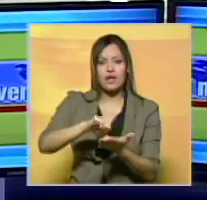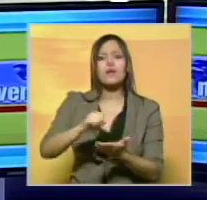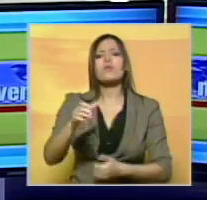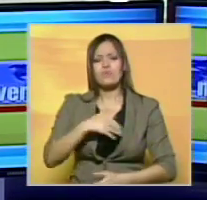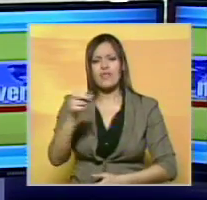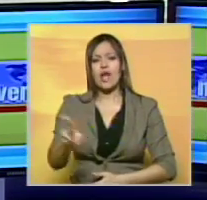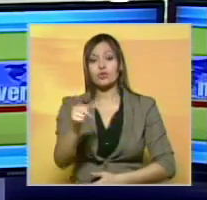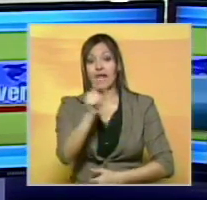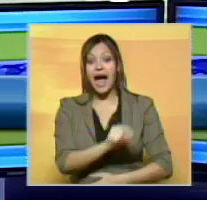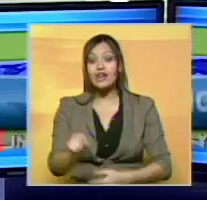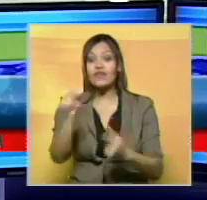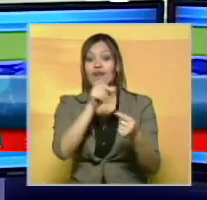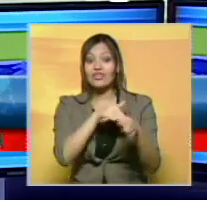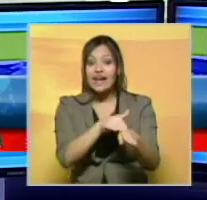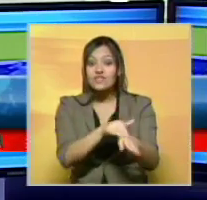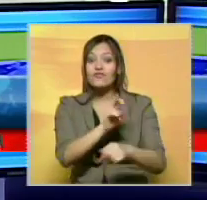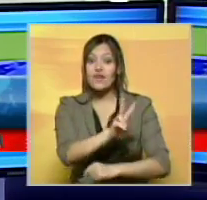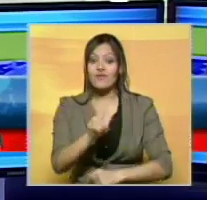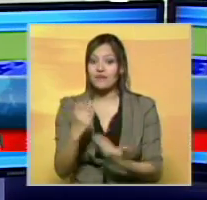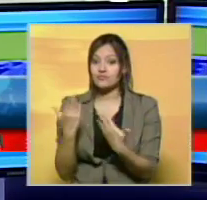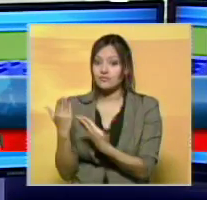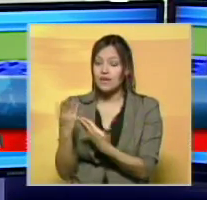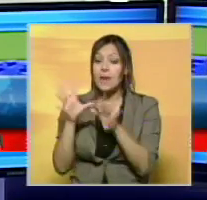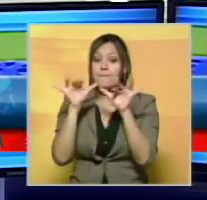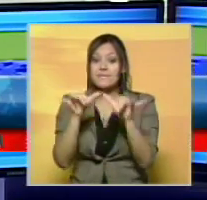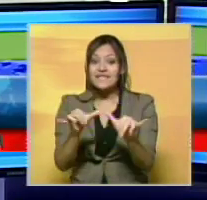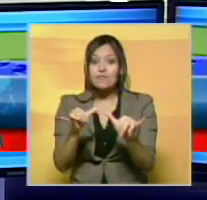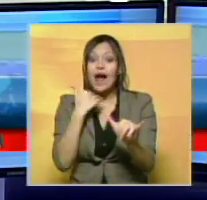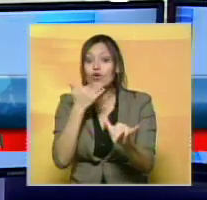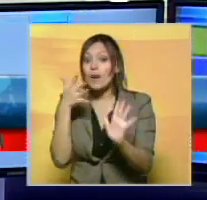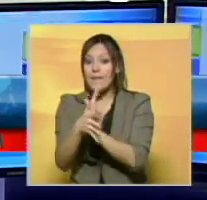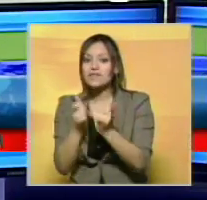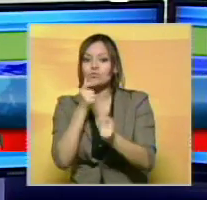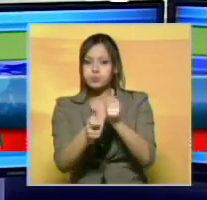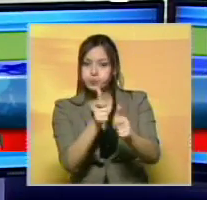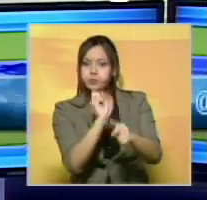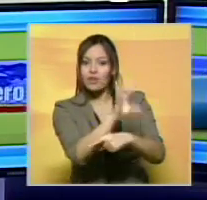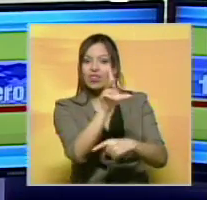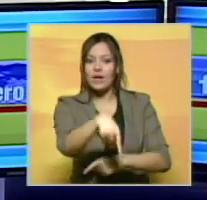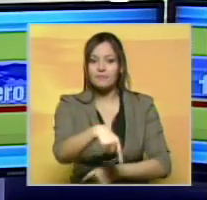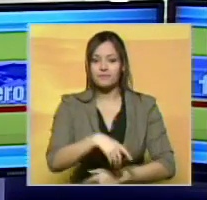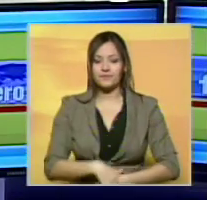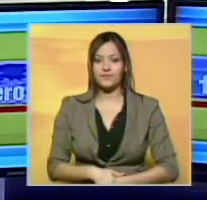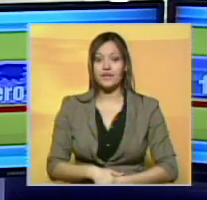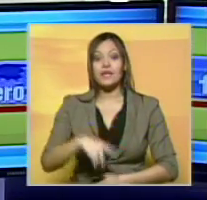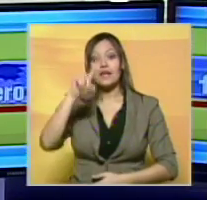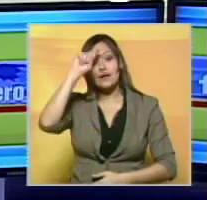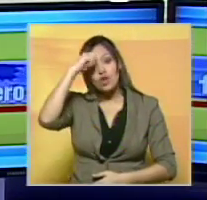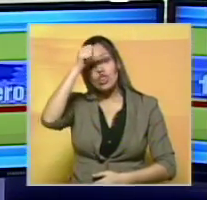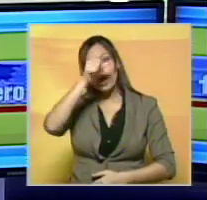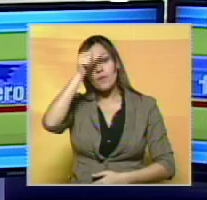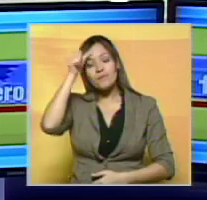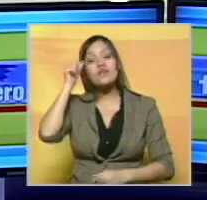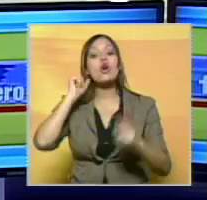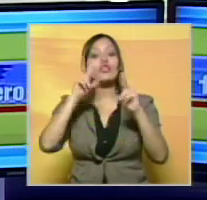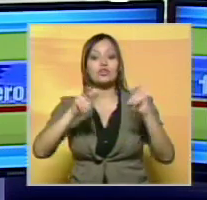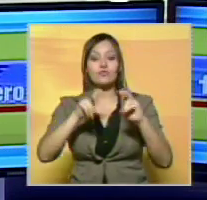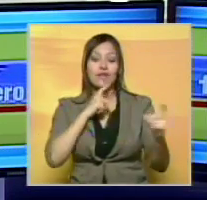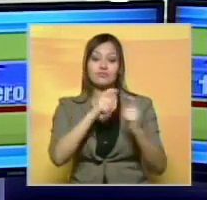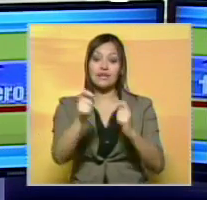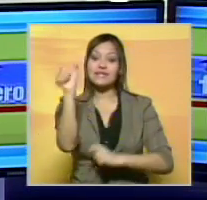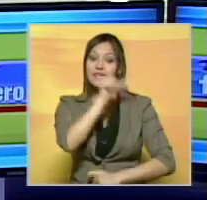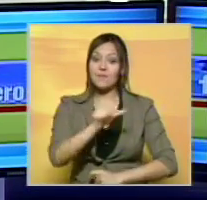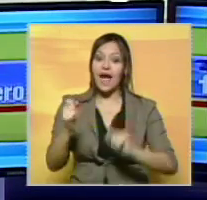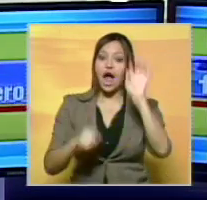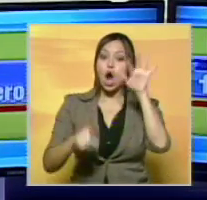acudir a @tráficobb y a la vez convertirse en nuestros reporteros de tráfico. Amigos, recuerden que este domingo en Al Descubierto, como todas las semanas, a